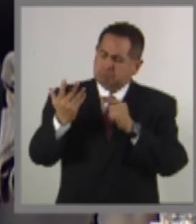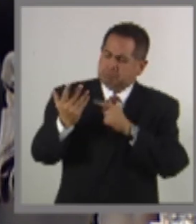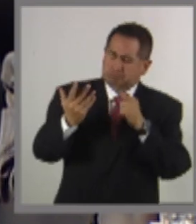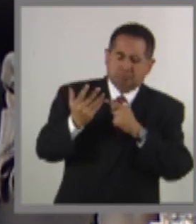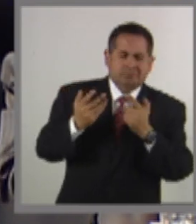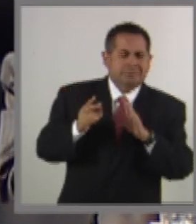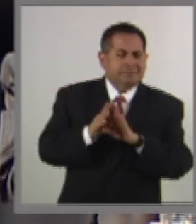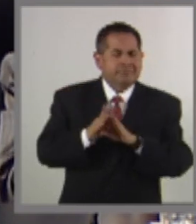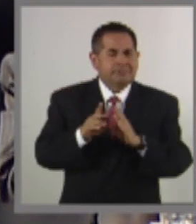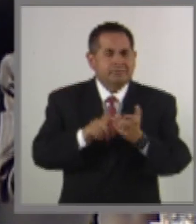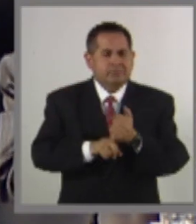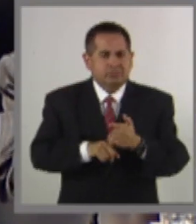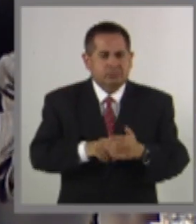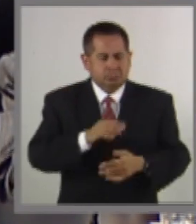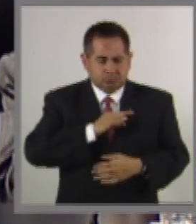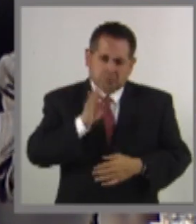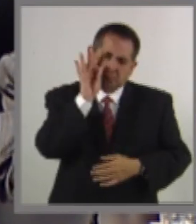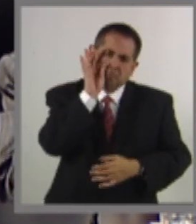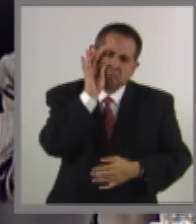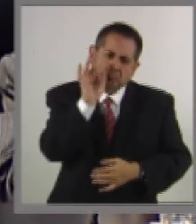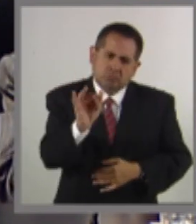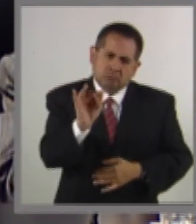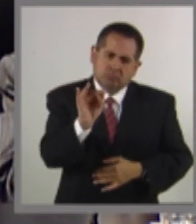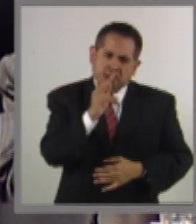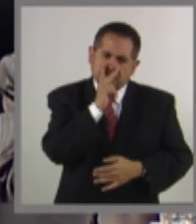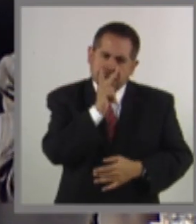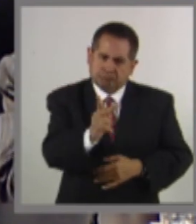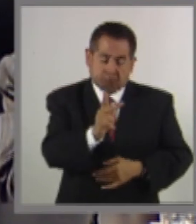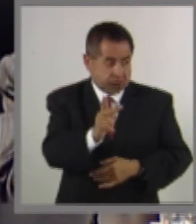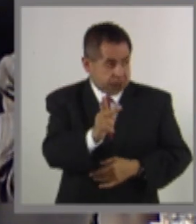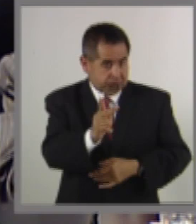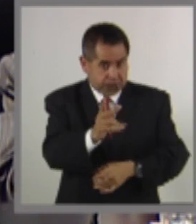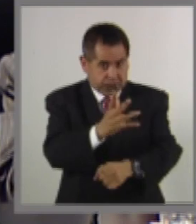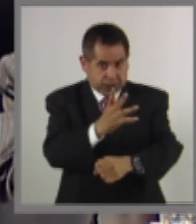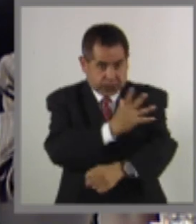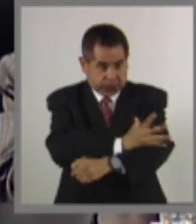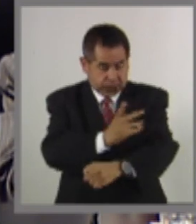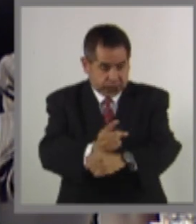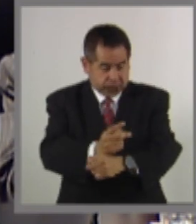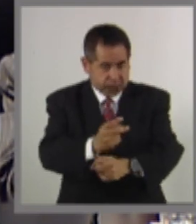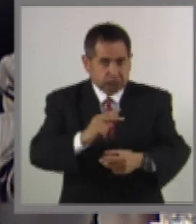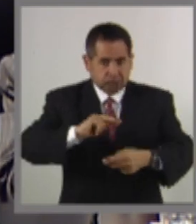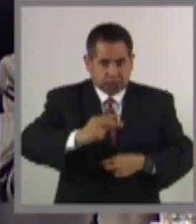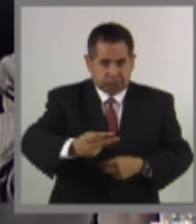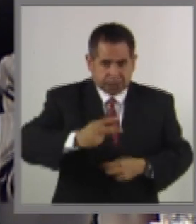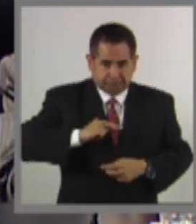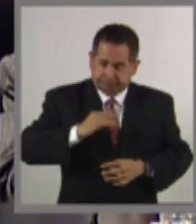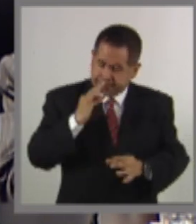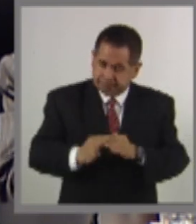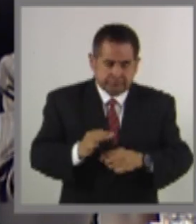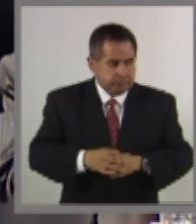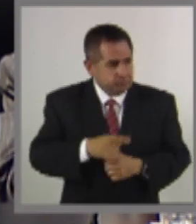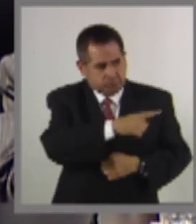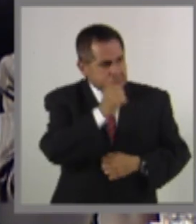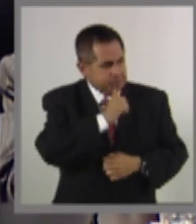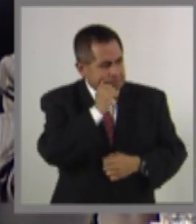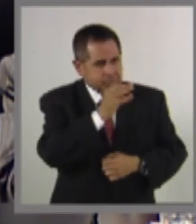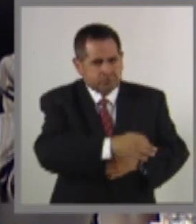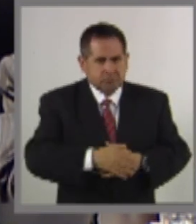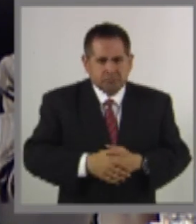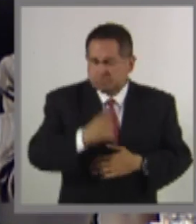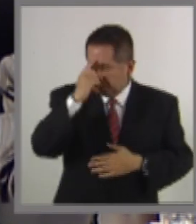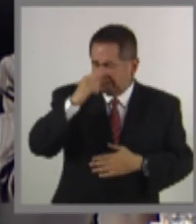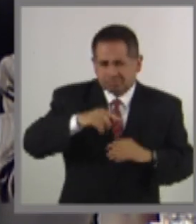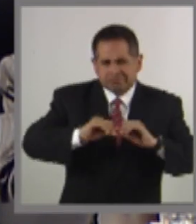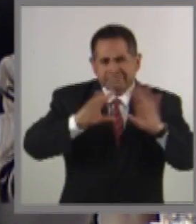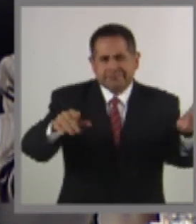alguien te da la palabra y te la cumple, y viceversa. Contigo, no tengo la menor